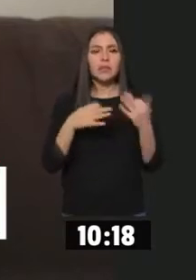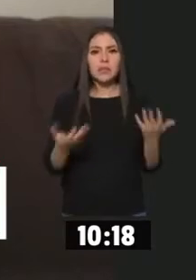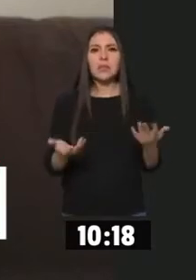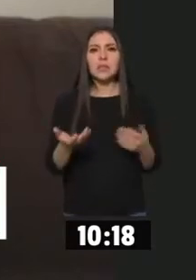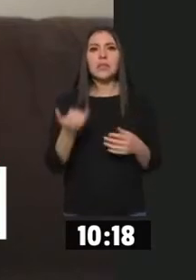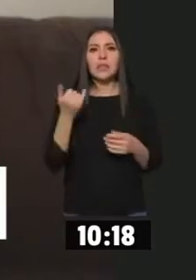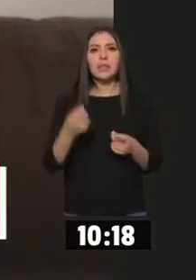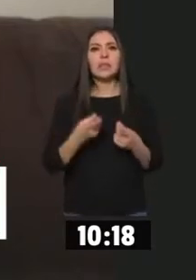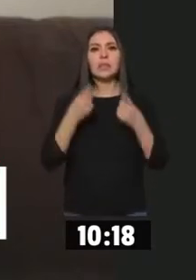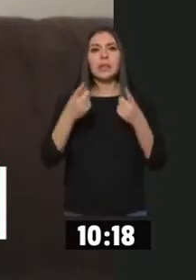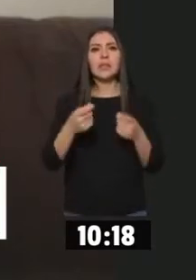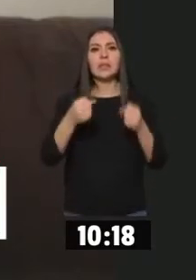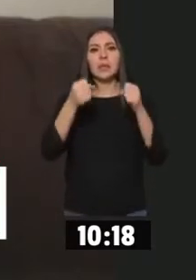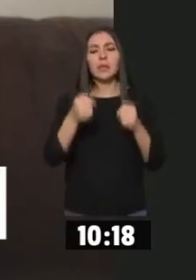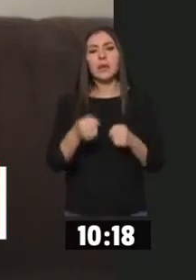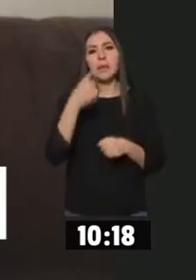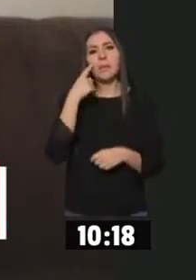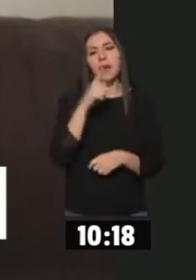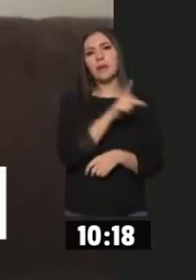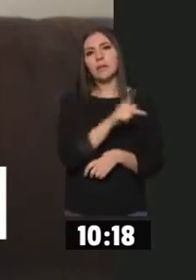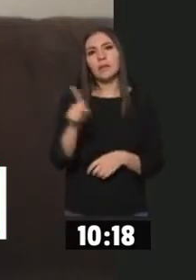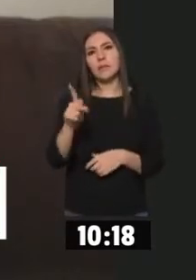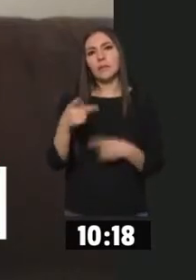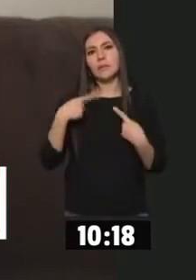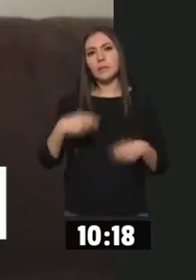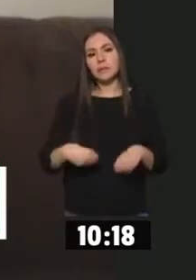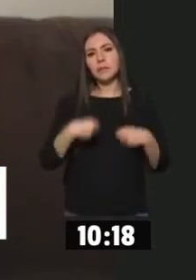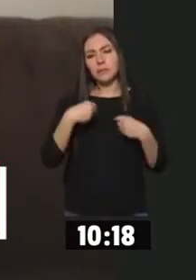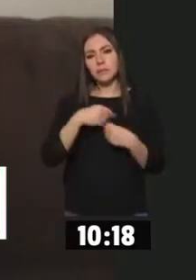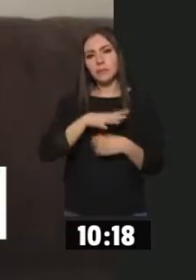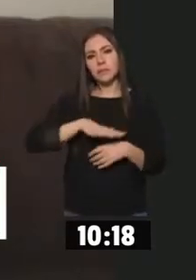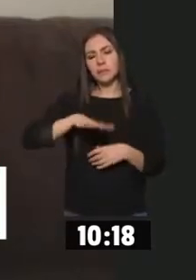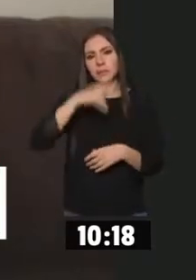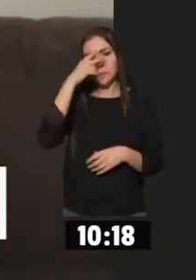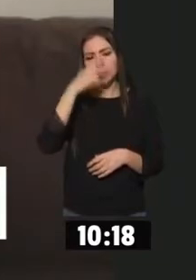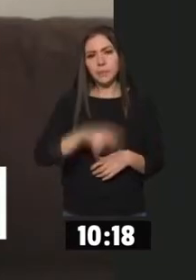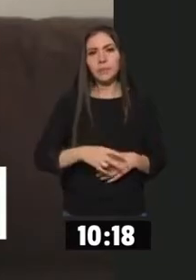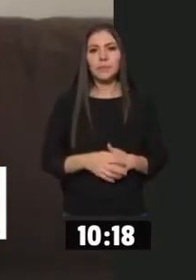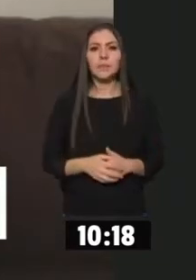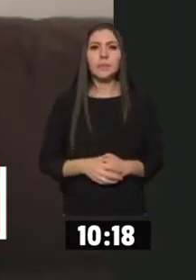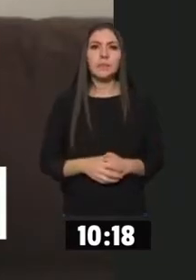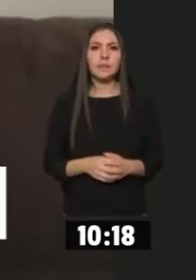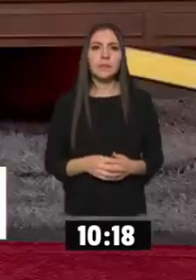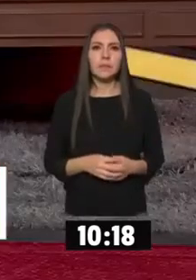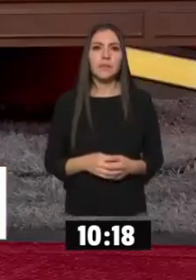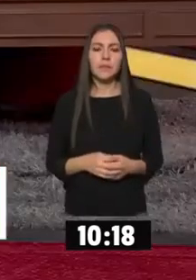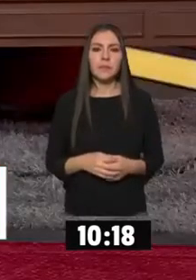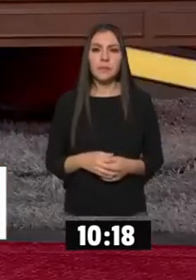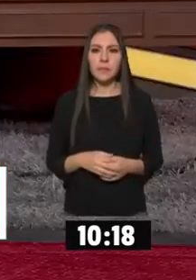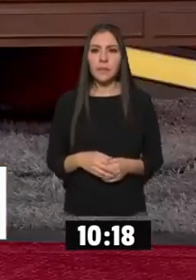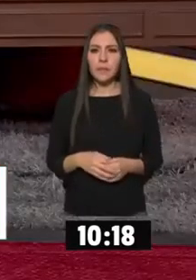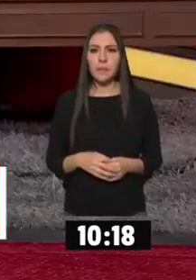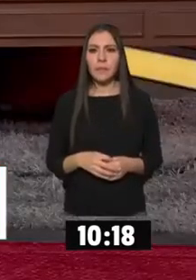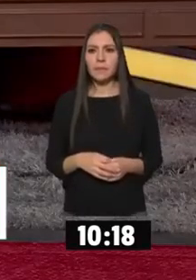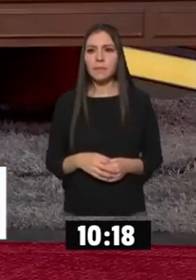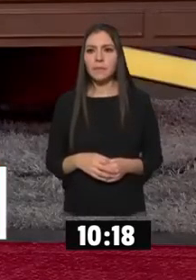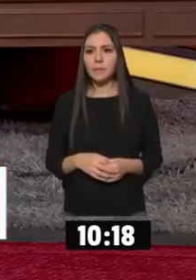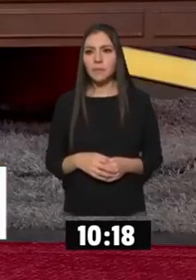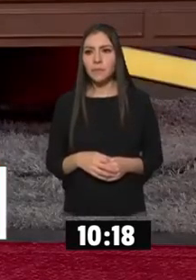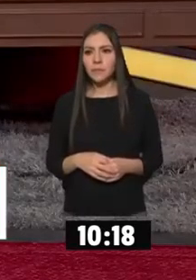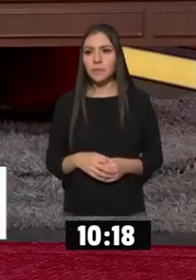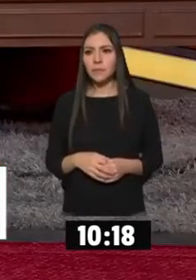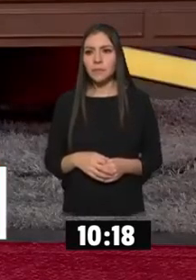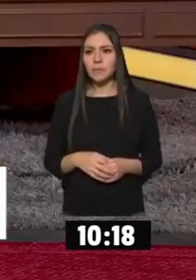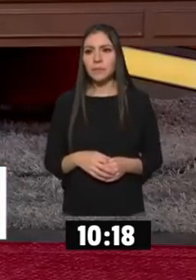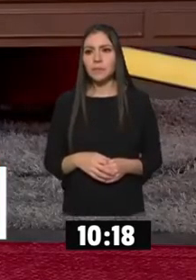también brindarle seguridad a la propia ciudadanía. Oye, muchas consideraciones. El número sí es